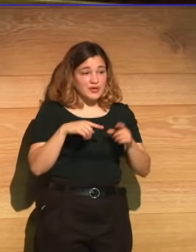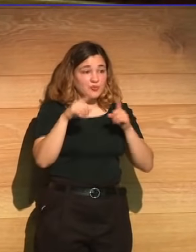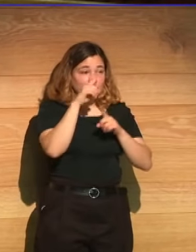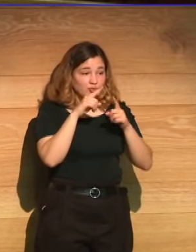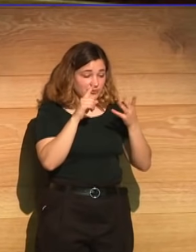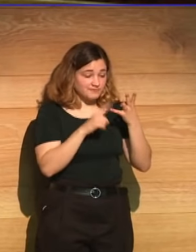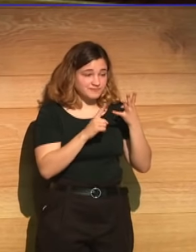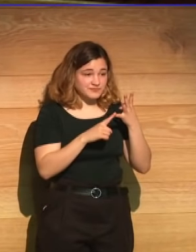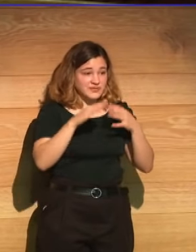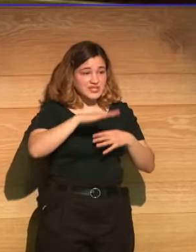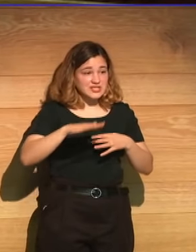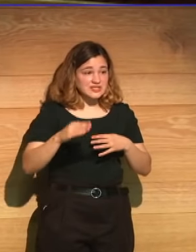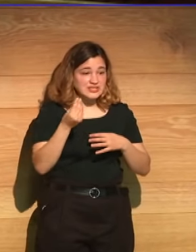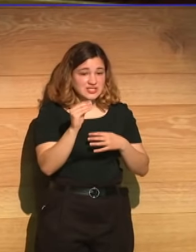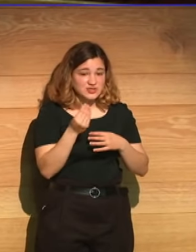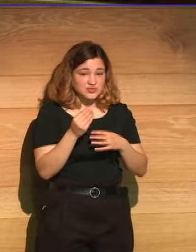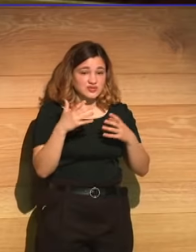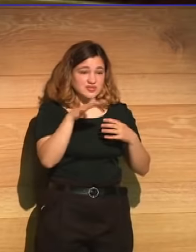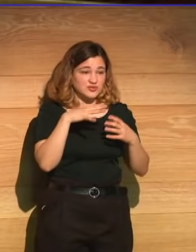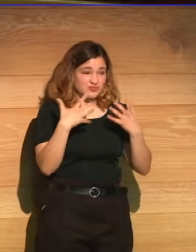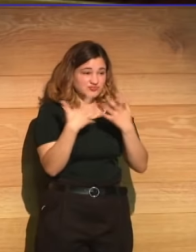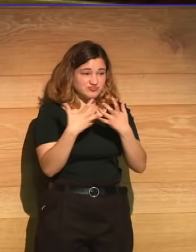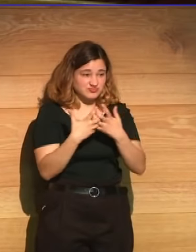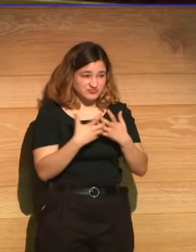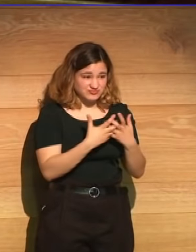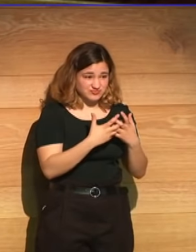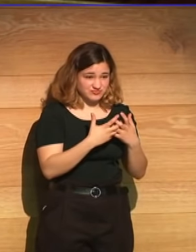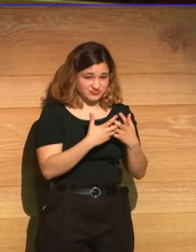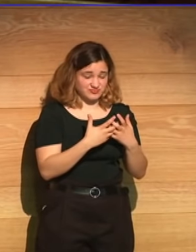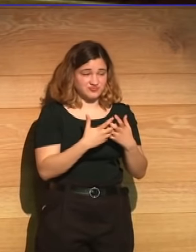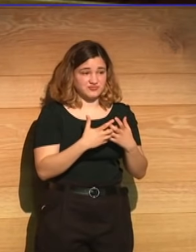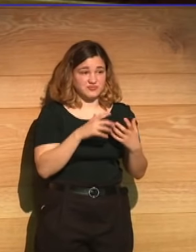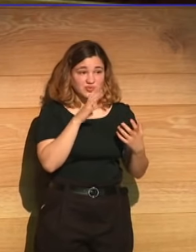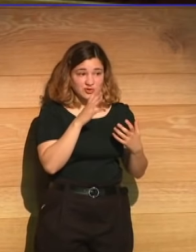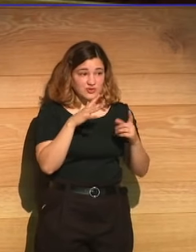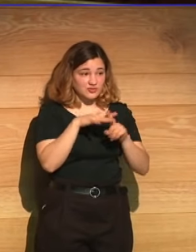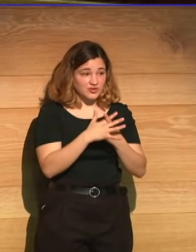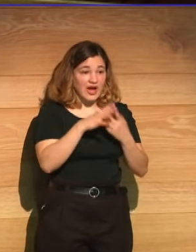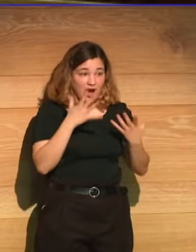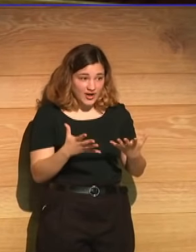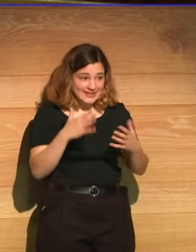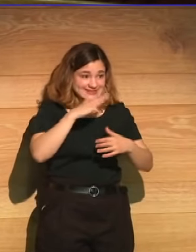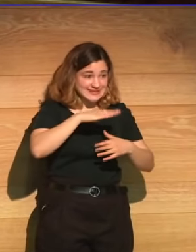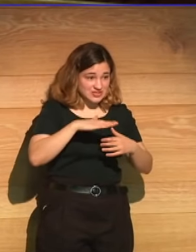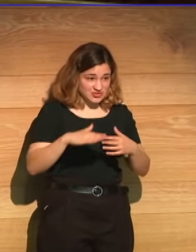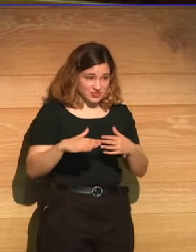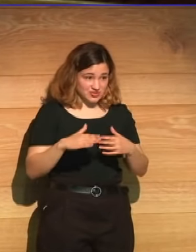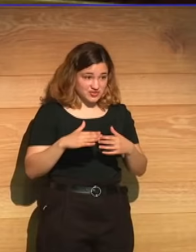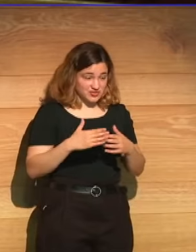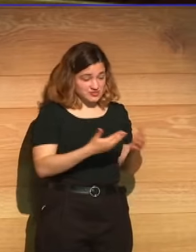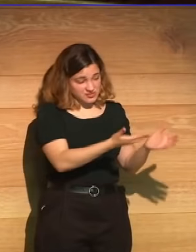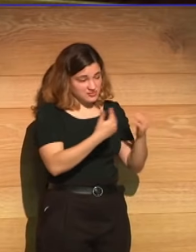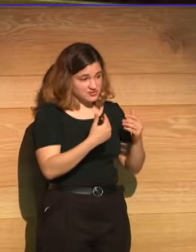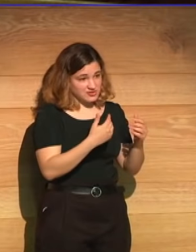y niñas en situación de conflicto armado, porque también esta circunstancia lo que ha llevado es a un reclutamiento mucho mayor de lo normal para